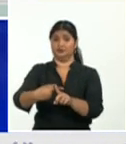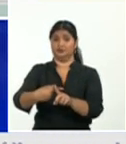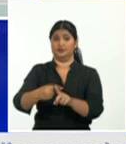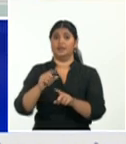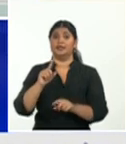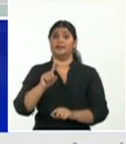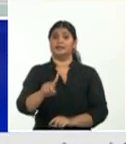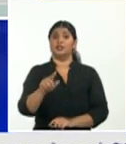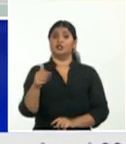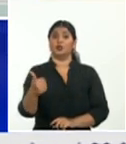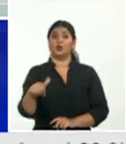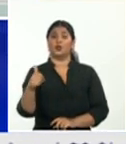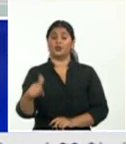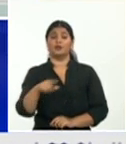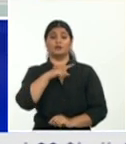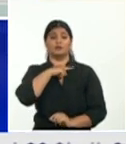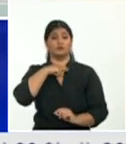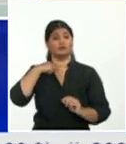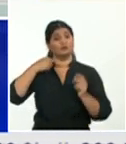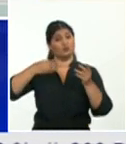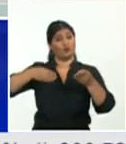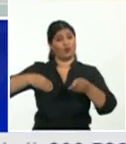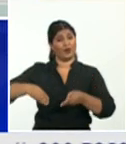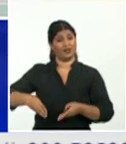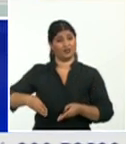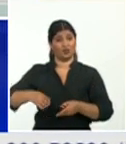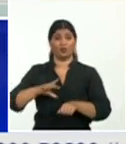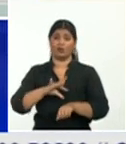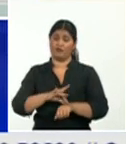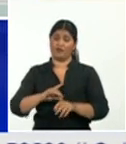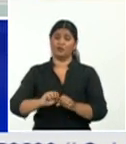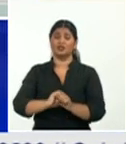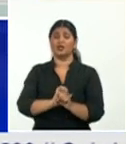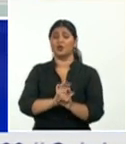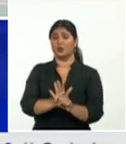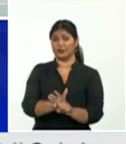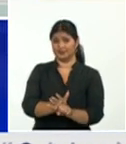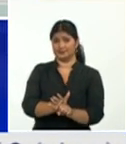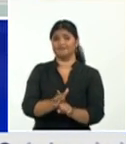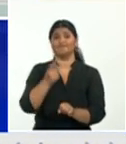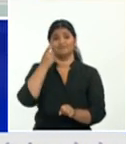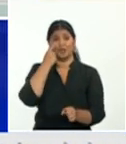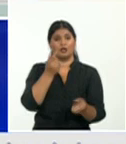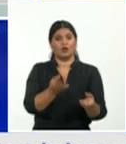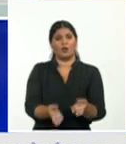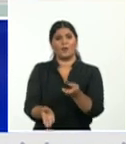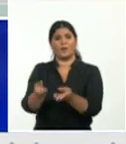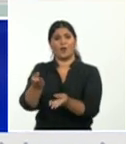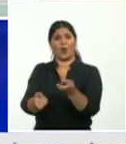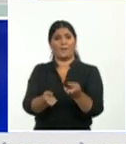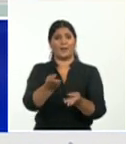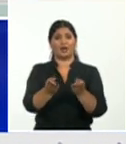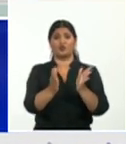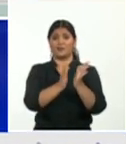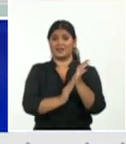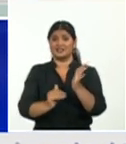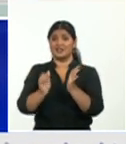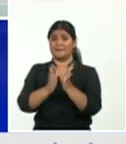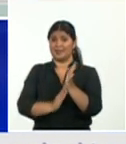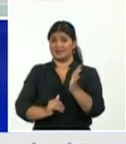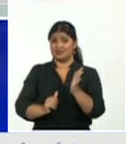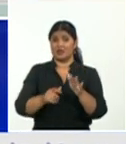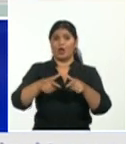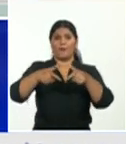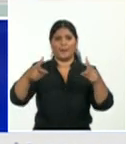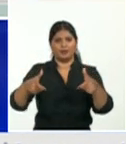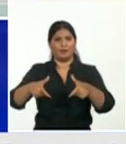personas que han fallecido con la enfermedad. Se dan cuenta de lo importante de la transmisión y